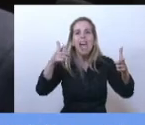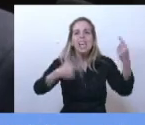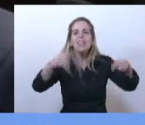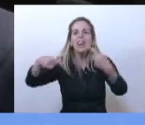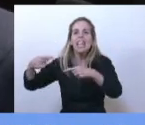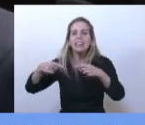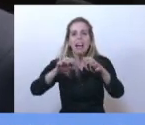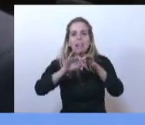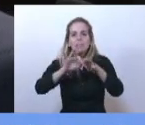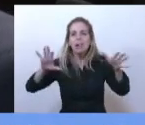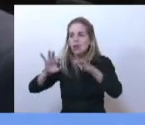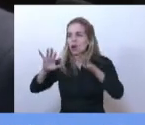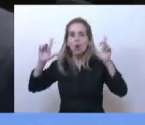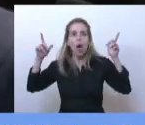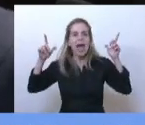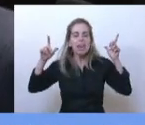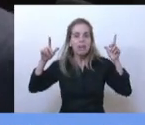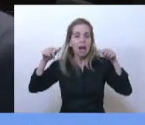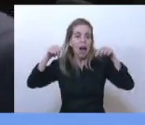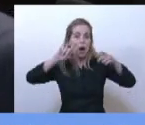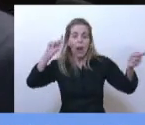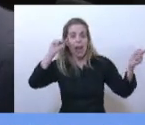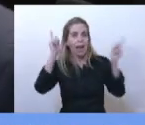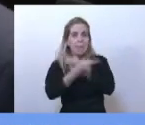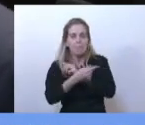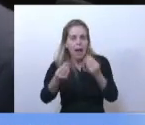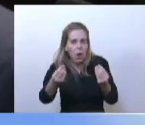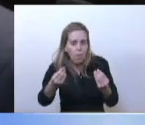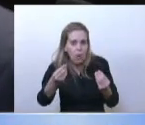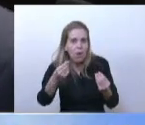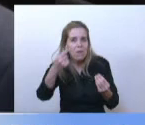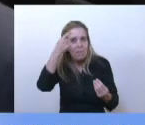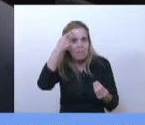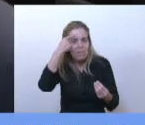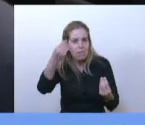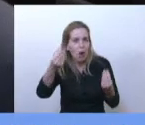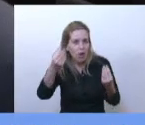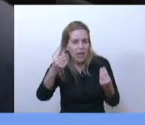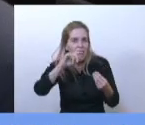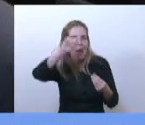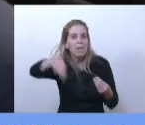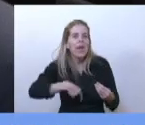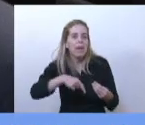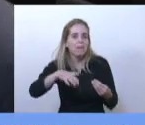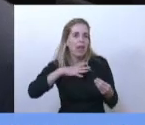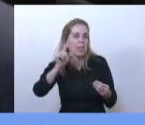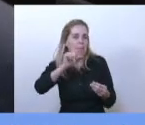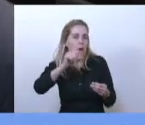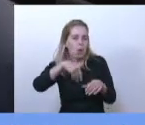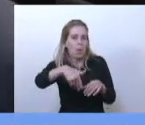pero a medida que se acercan las elecciones se van alejando estas actitudes responsables